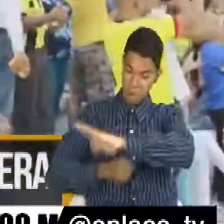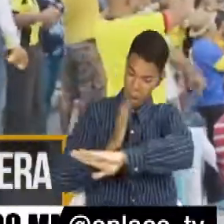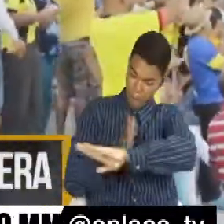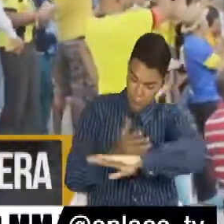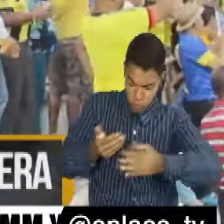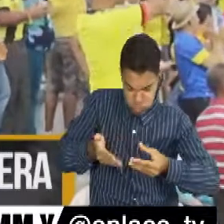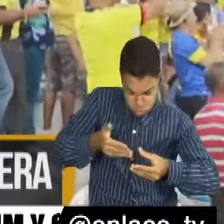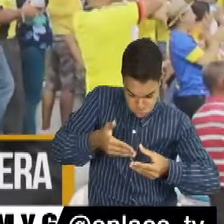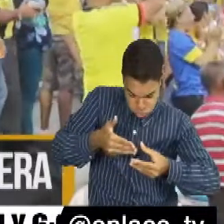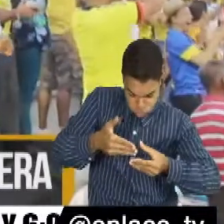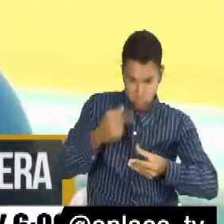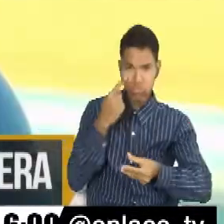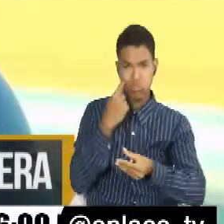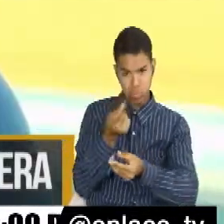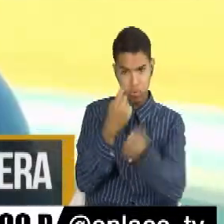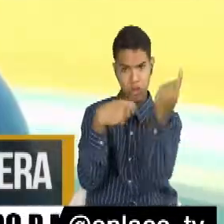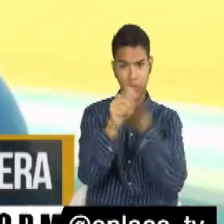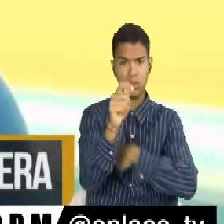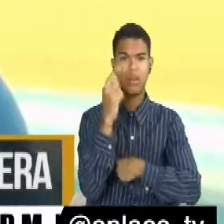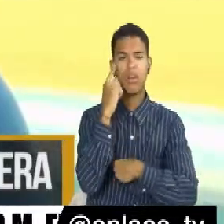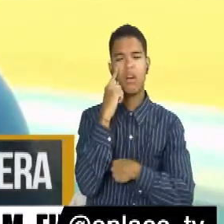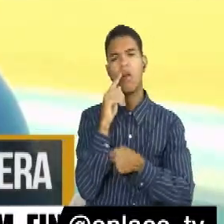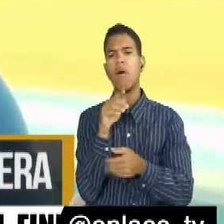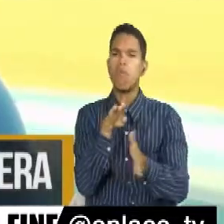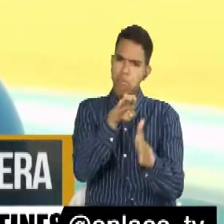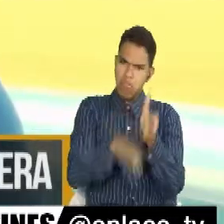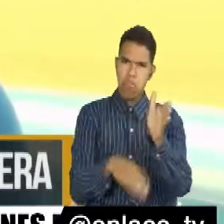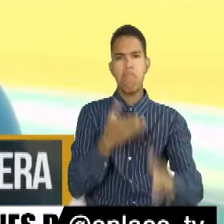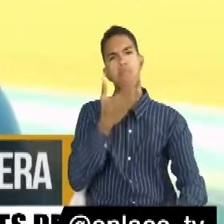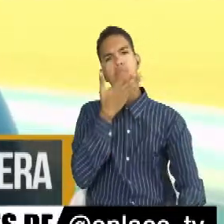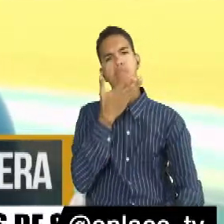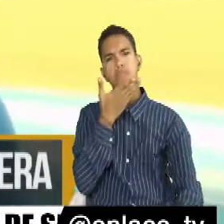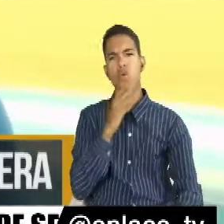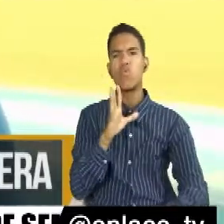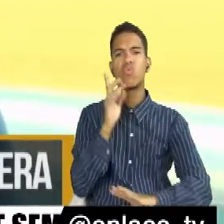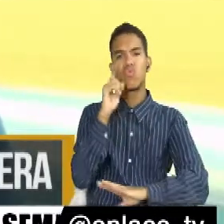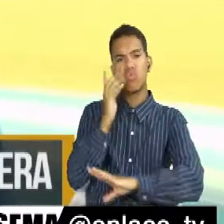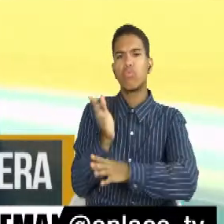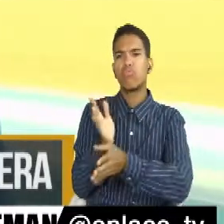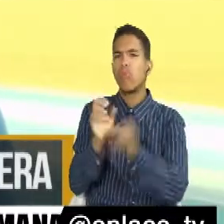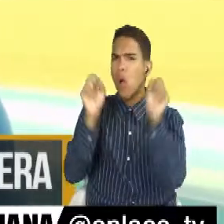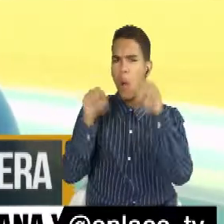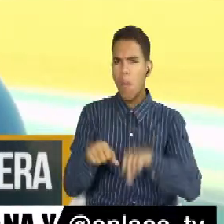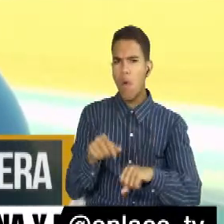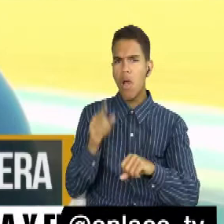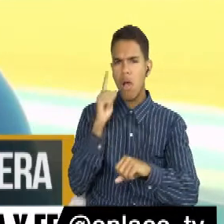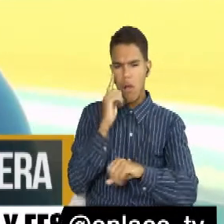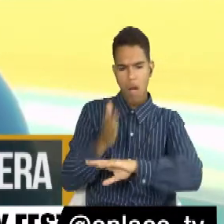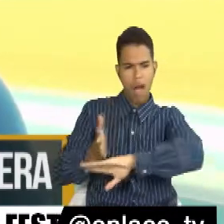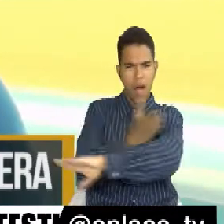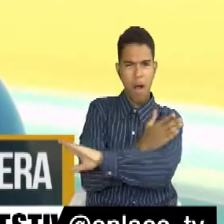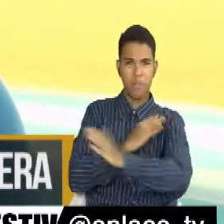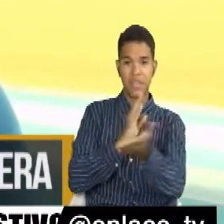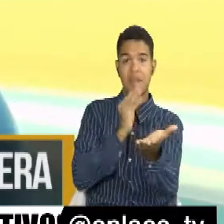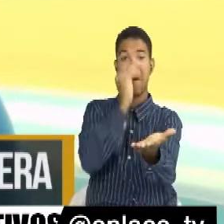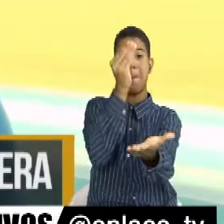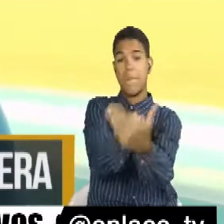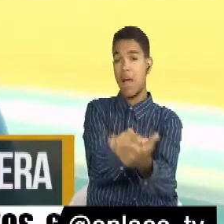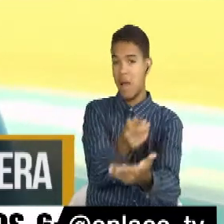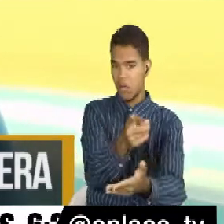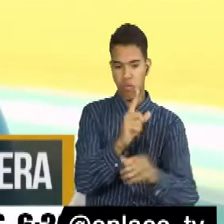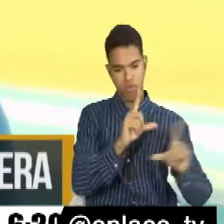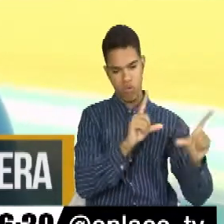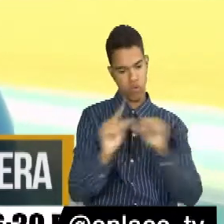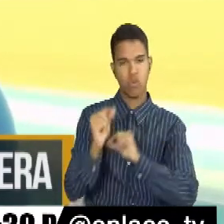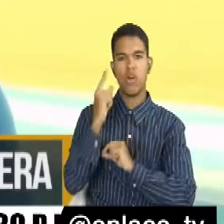Nosotros tenemos, primero que todo, ver que es una modalidad prepago que tiene bastante descuento. En la localidad